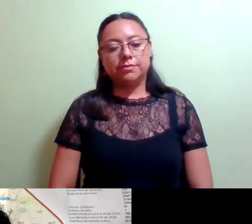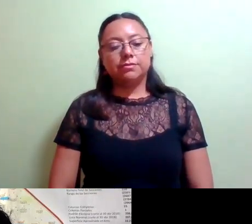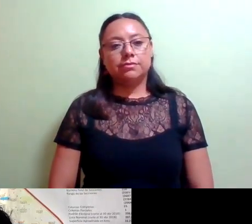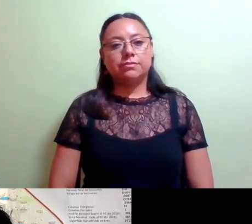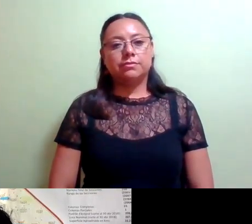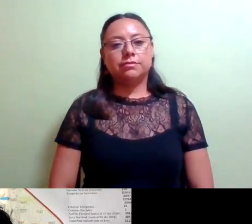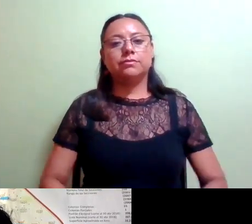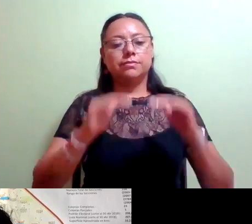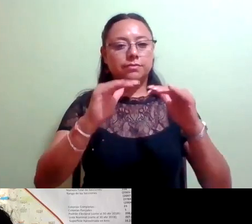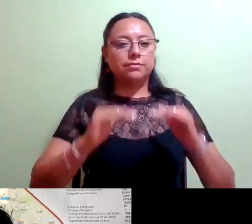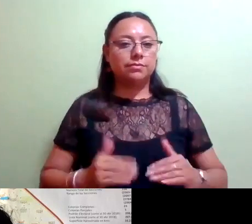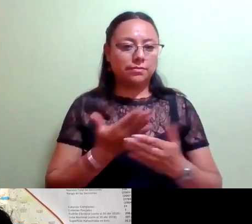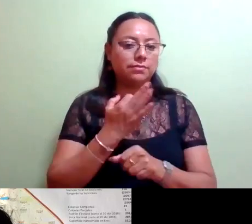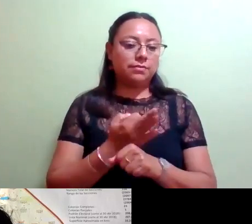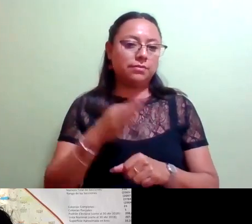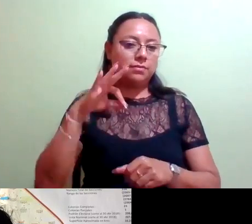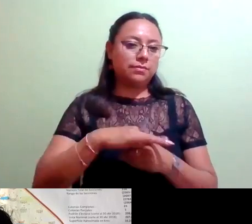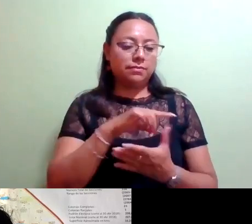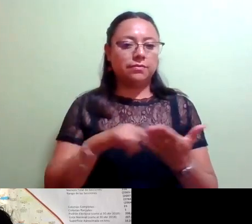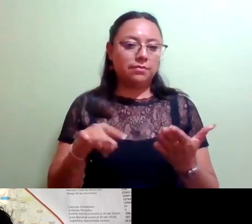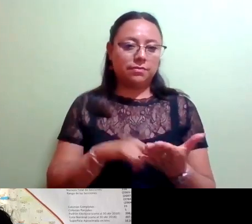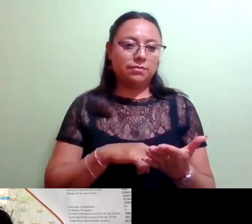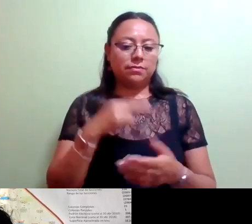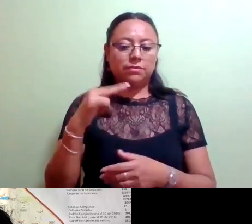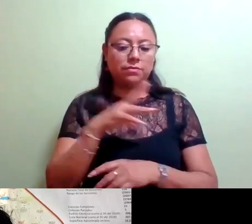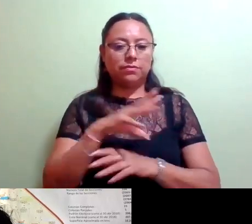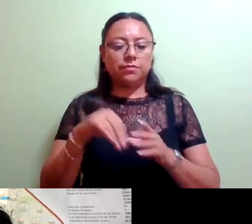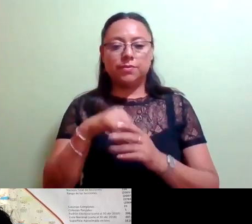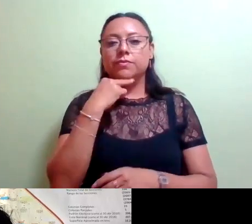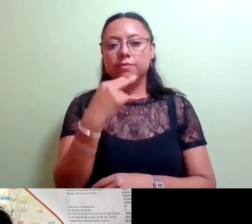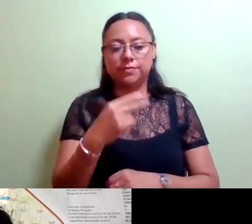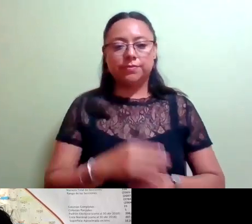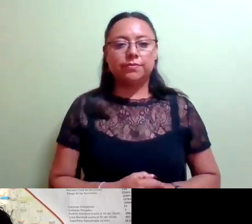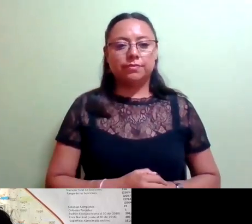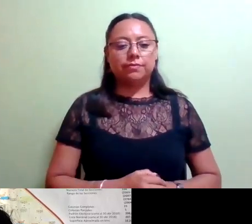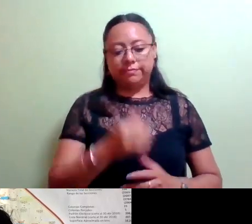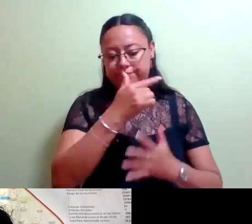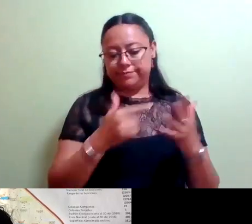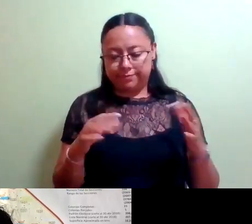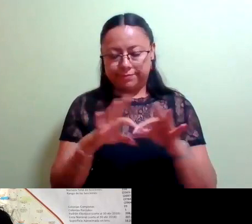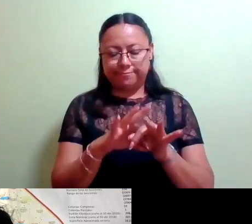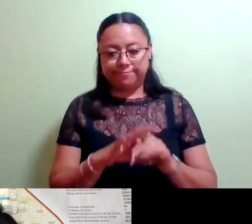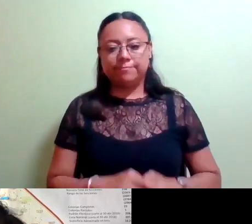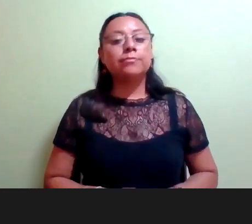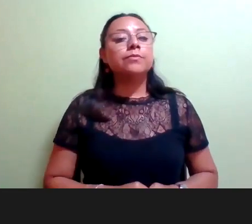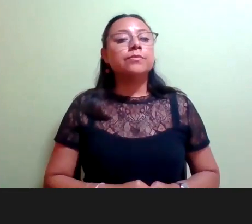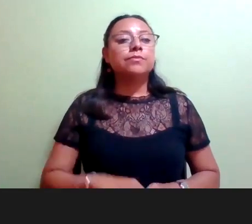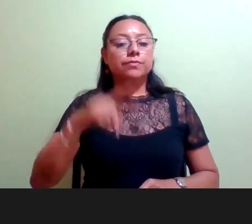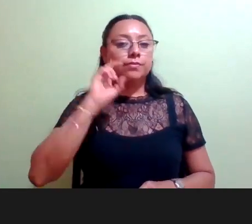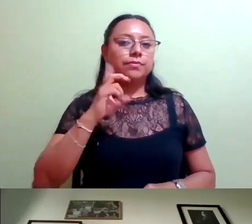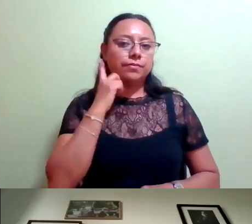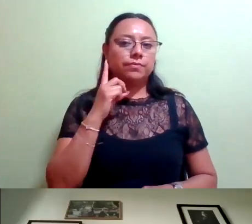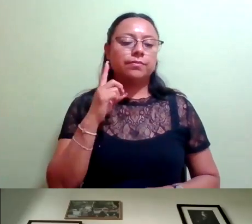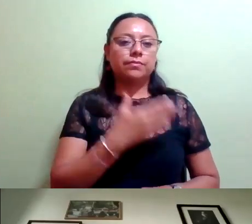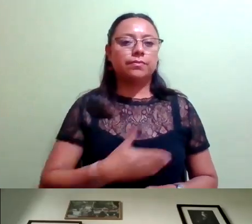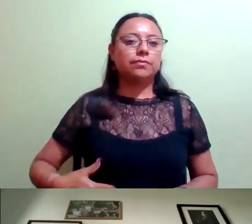Se procede a pasar la votación de viva voz conforme a la lista. Diputada presidenta